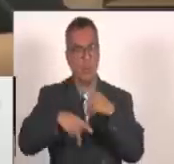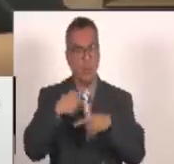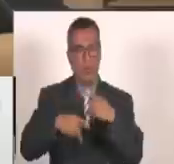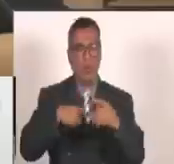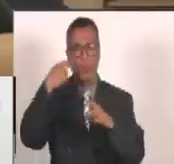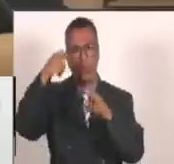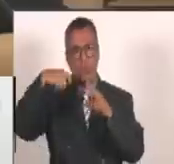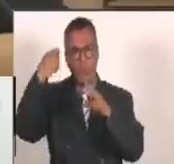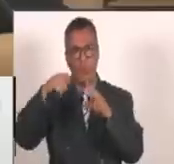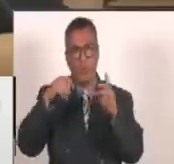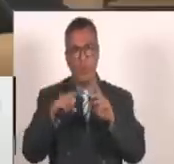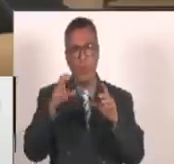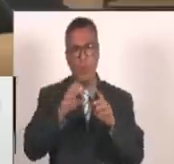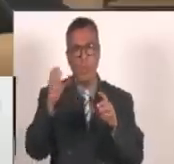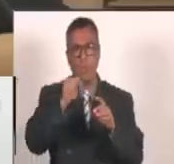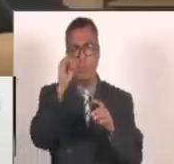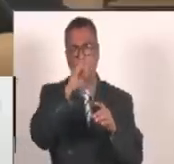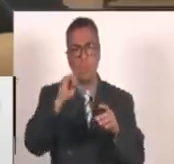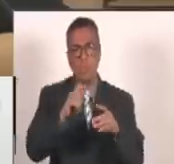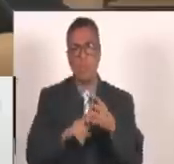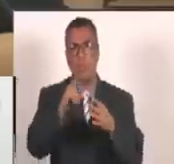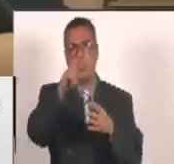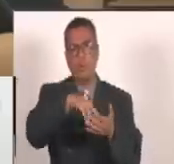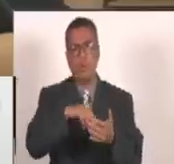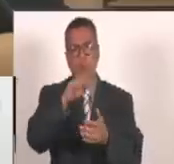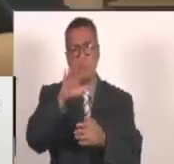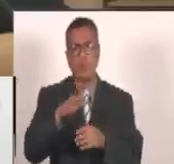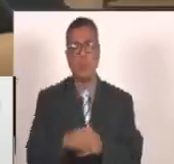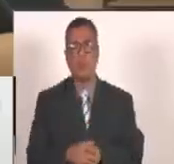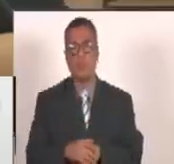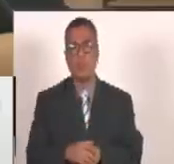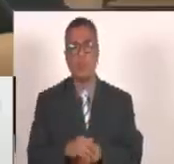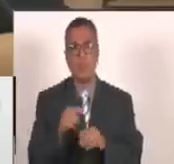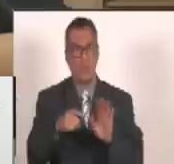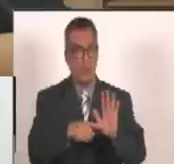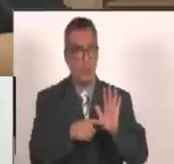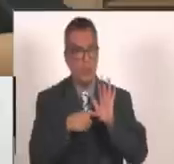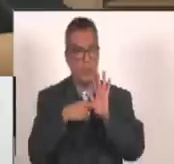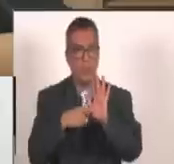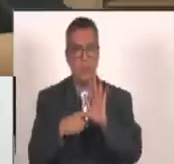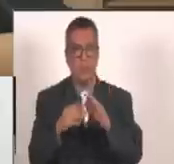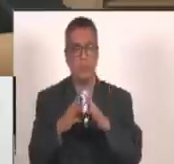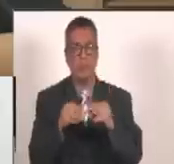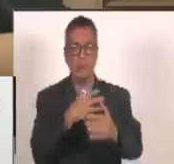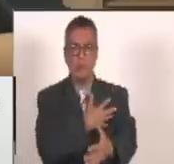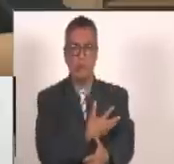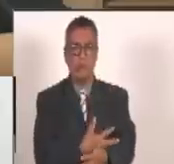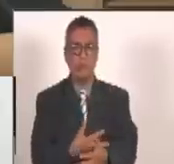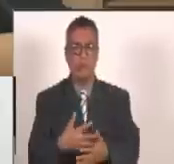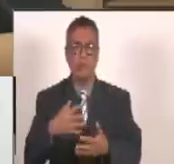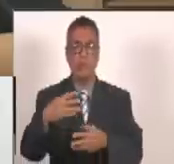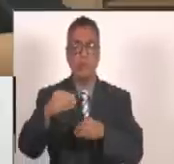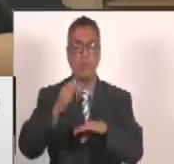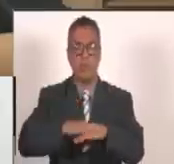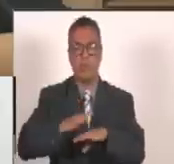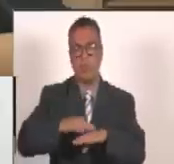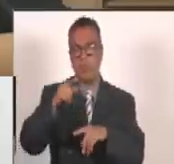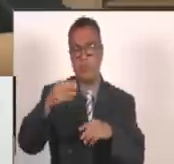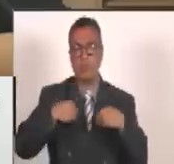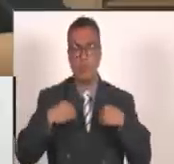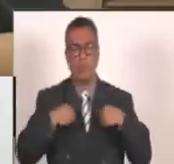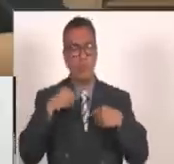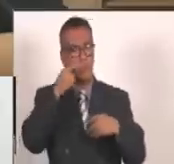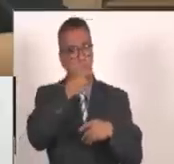desarrollando películas como El Caracazo en el 2005, donde demostró los sangrientos acontecimientos que vivió